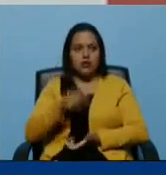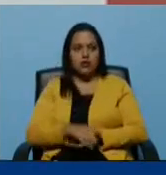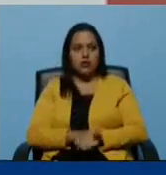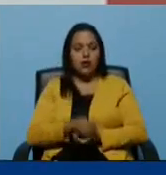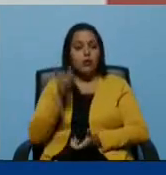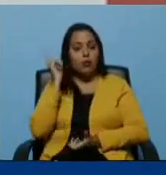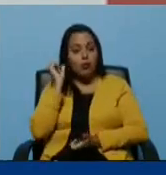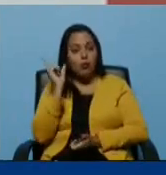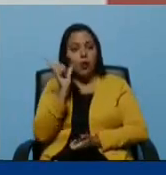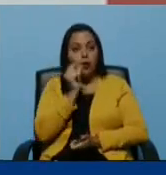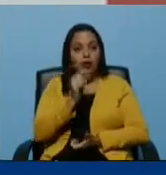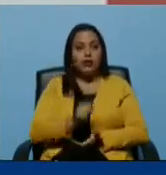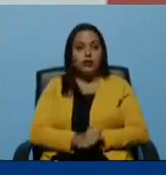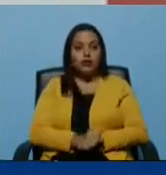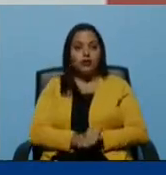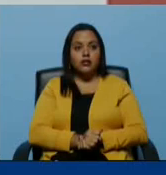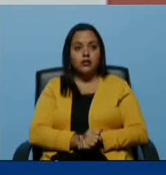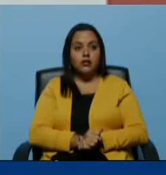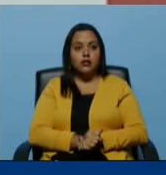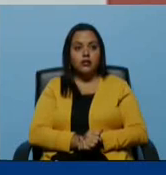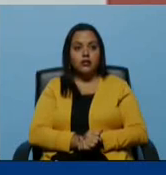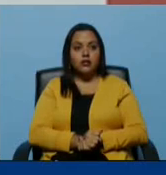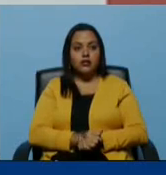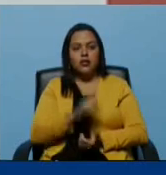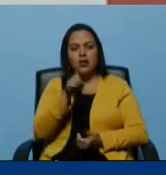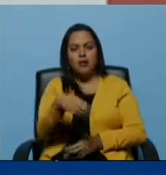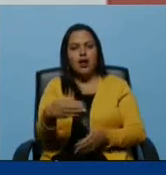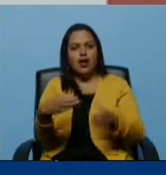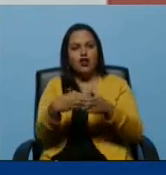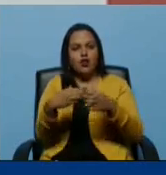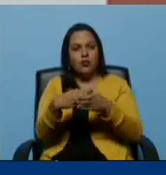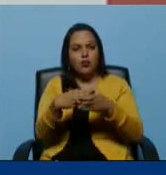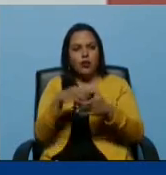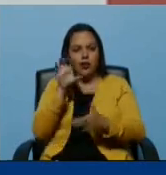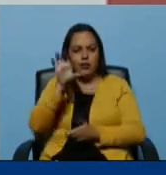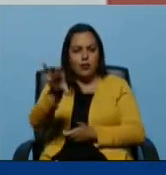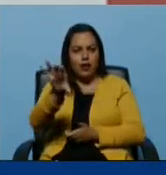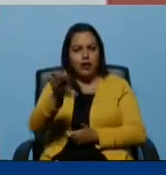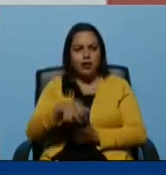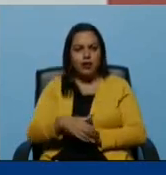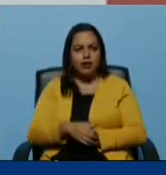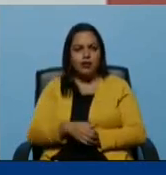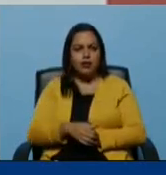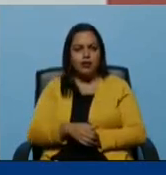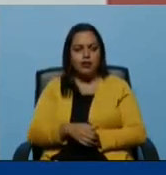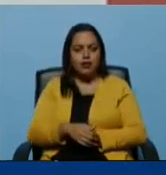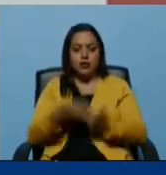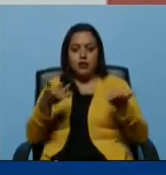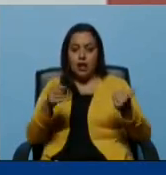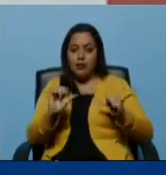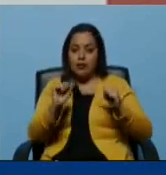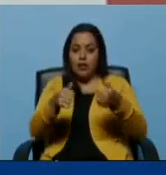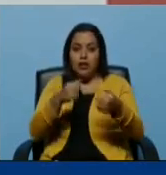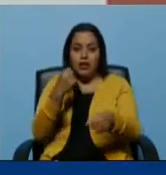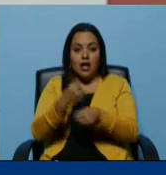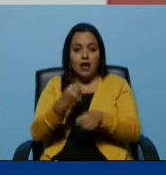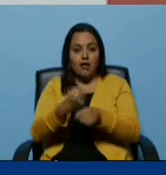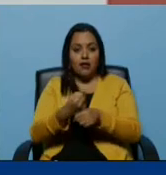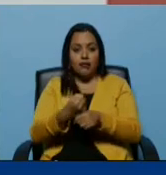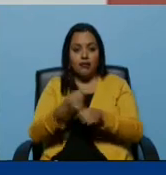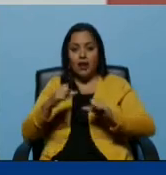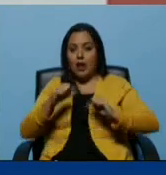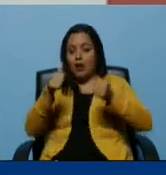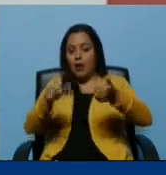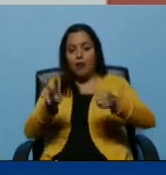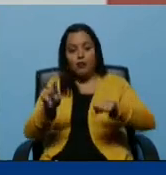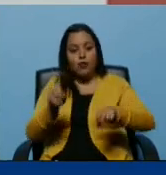compañeras, compañeras y compañeros del gran polo patriótico, suena la campana, arranca una nueva